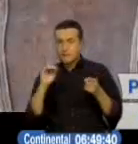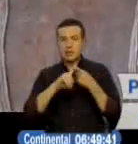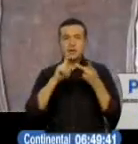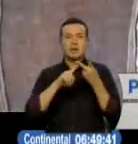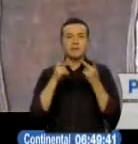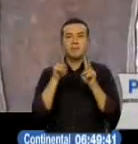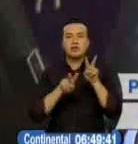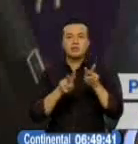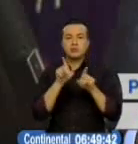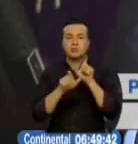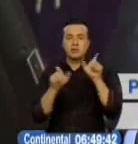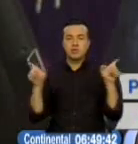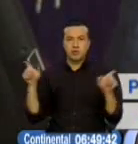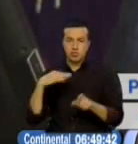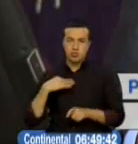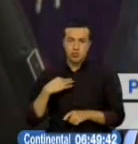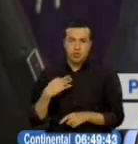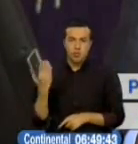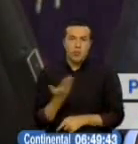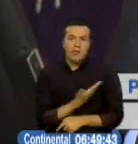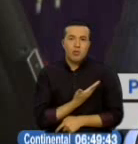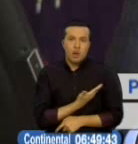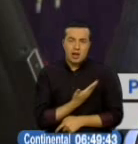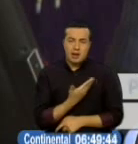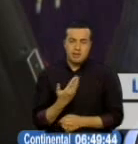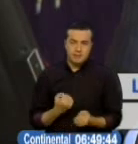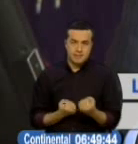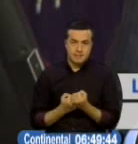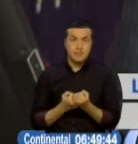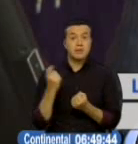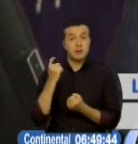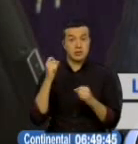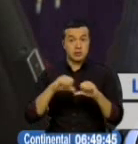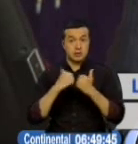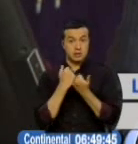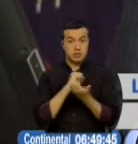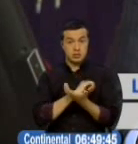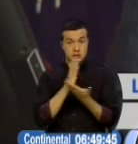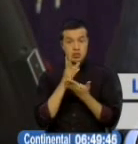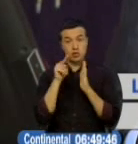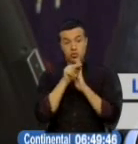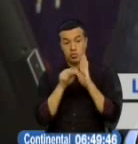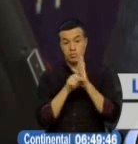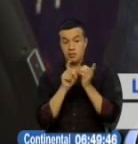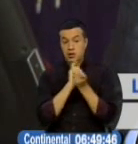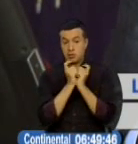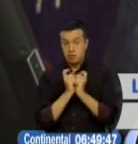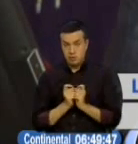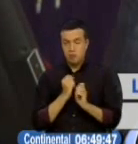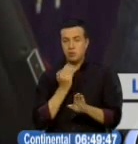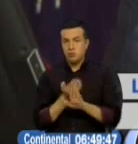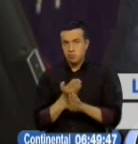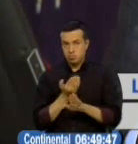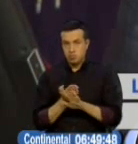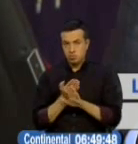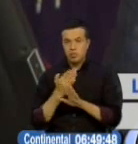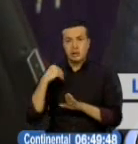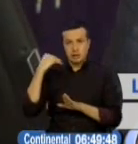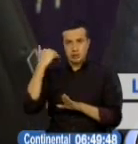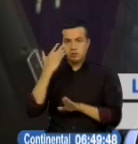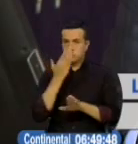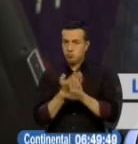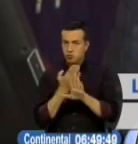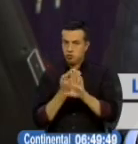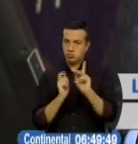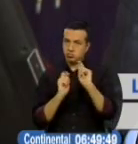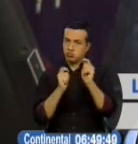con discapacidad. Pero también vamos a requerir del legislativo pues cierto cambio de normas que serán presentados en los próximos